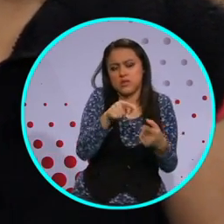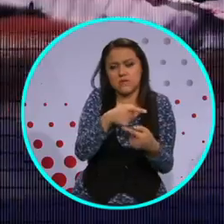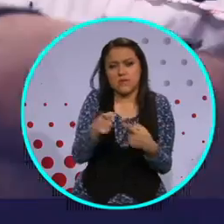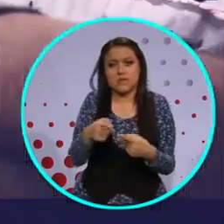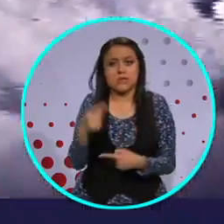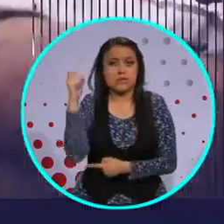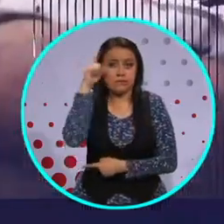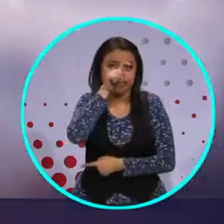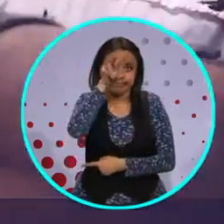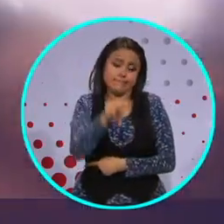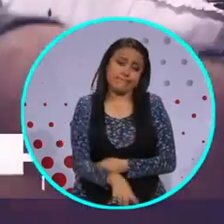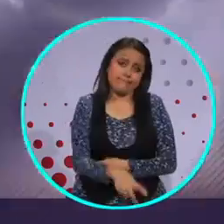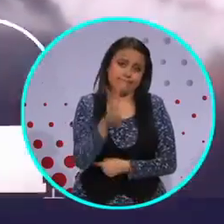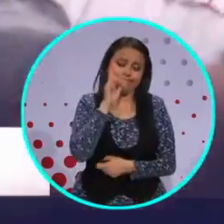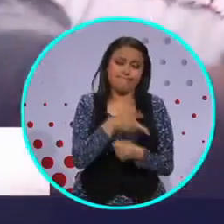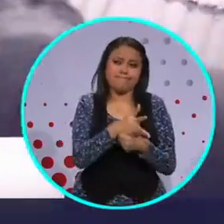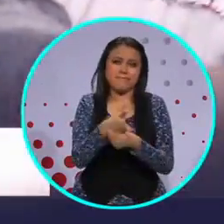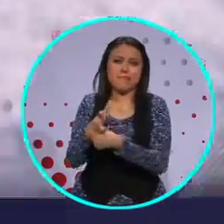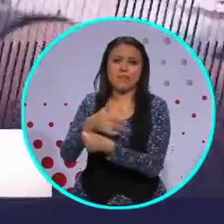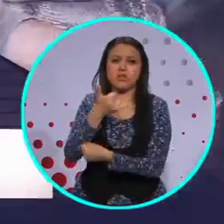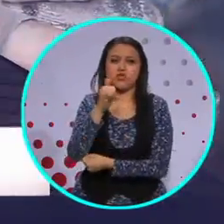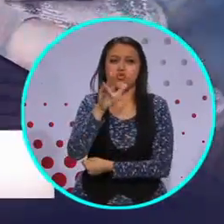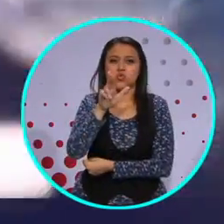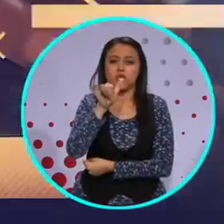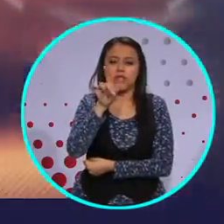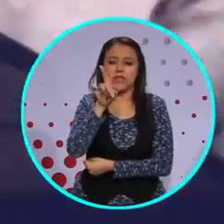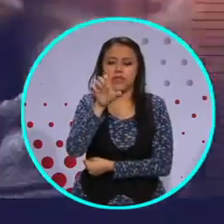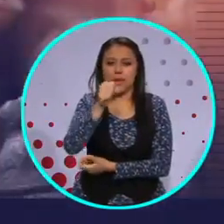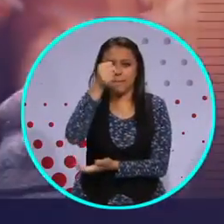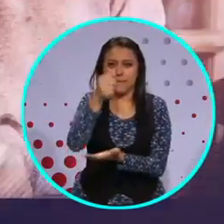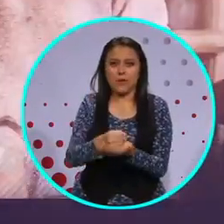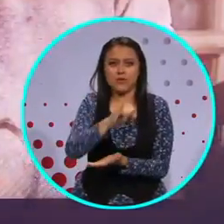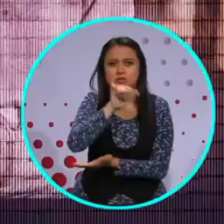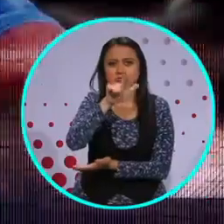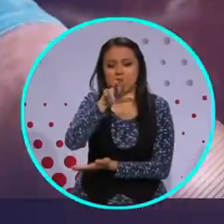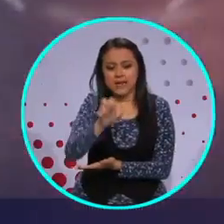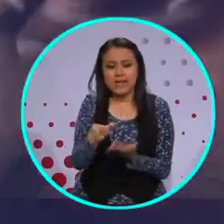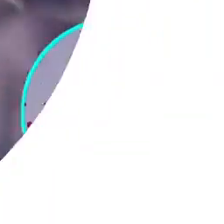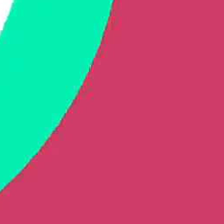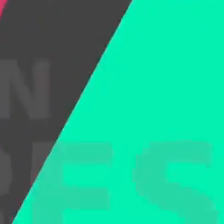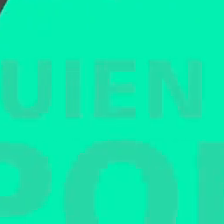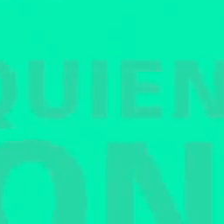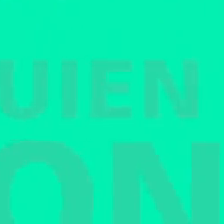cuesta son imágenes de yuridia miguel a quien corresponda jocelyn gonzález